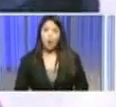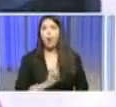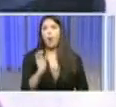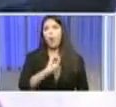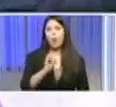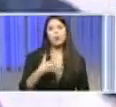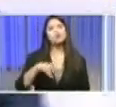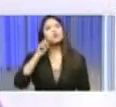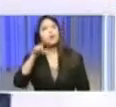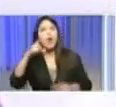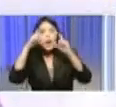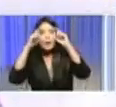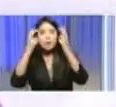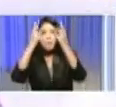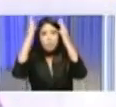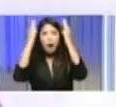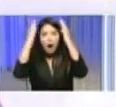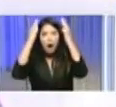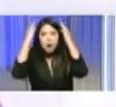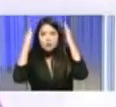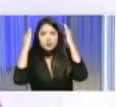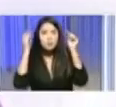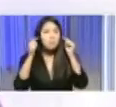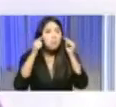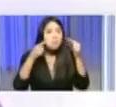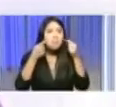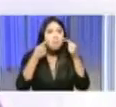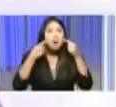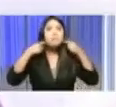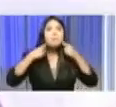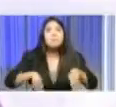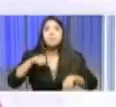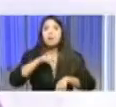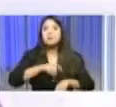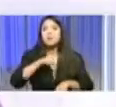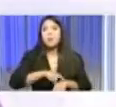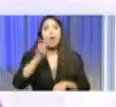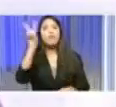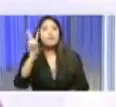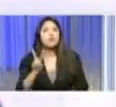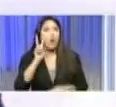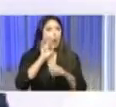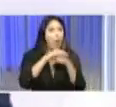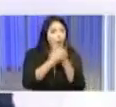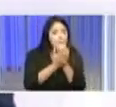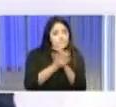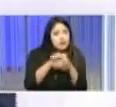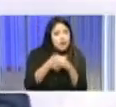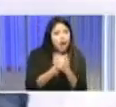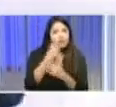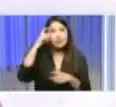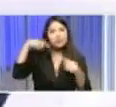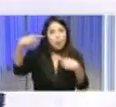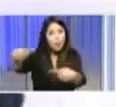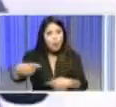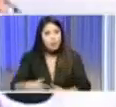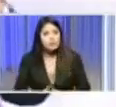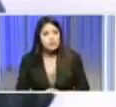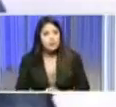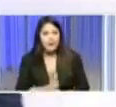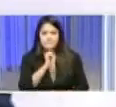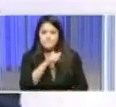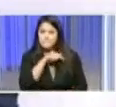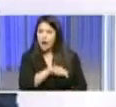veo a Ramajaluk haciéndole perder el tiempo a Venezuela, conspirando todos los días, con su